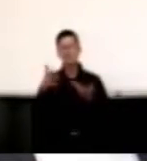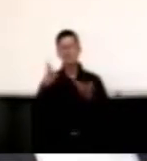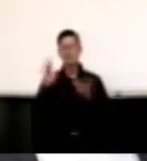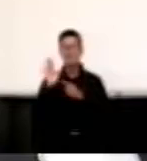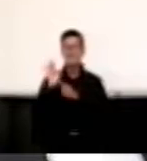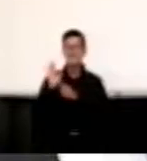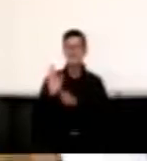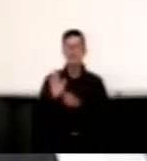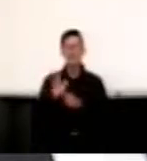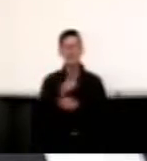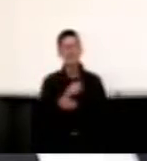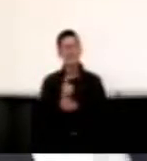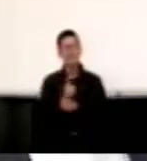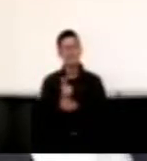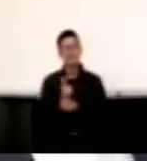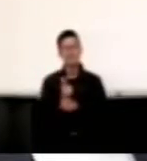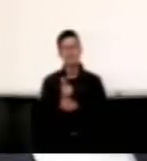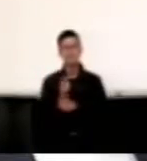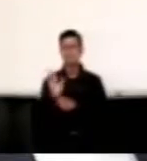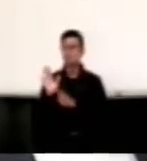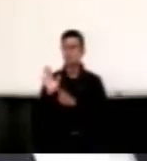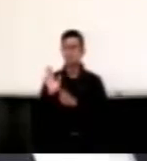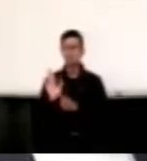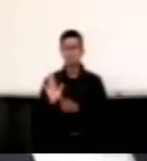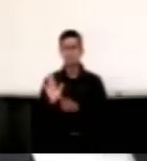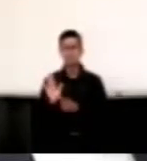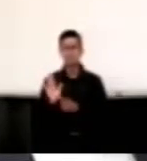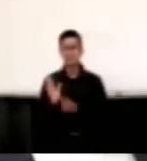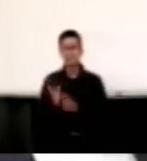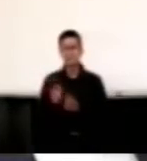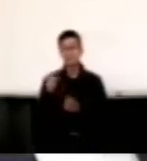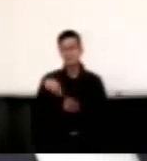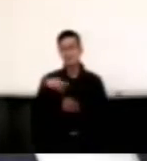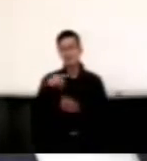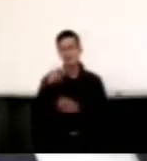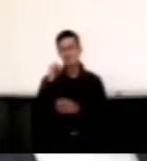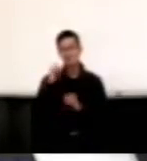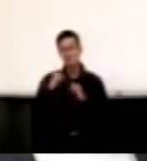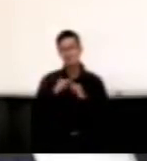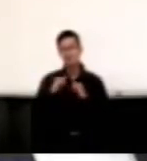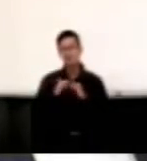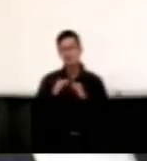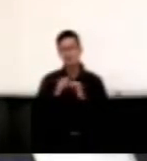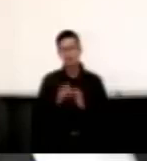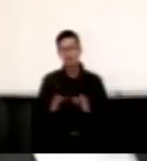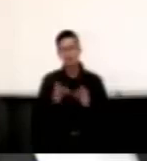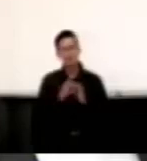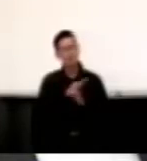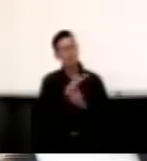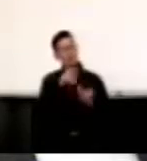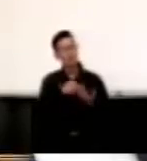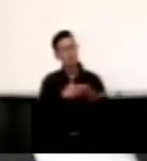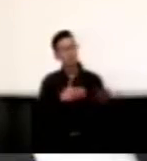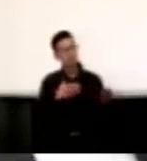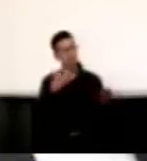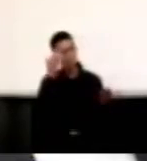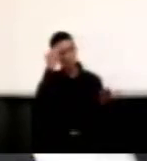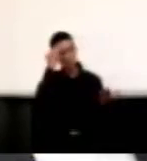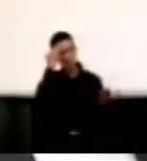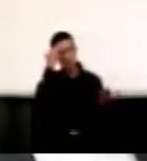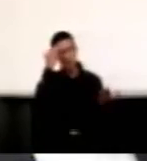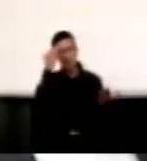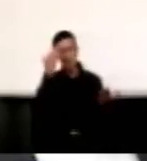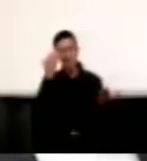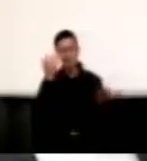pues es una publicación, es de una edición de este instituto y creo que es importante que todas y todos conozcamos el contenido en